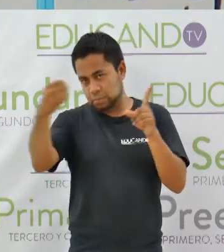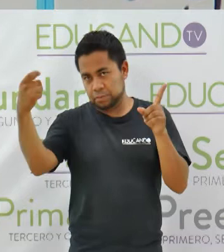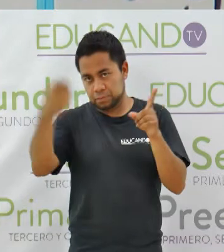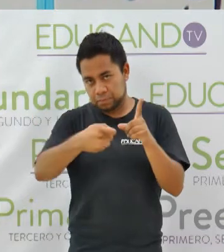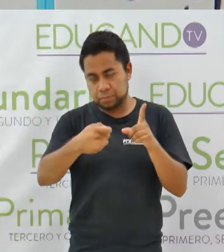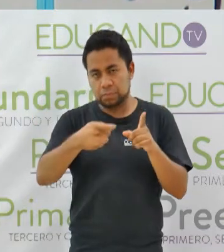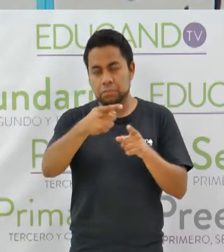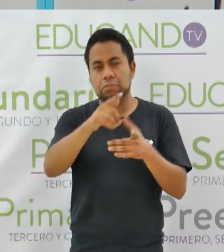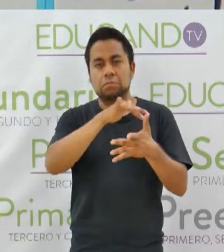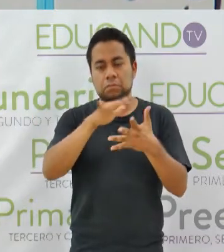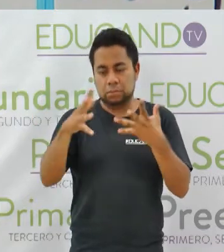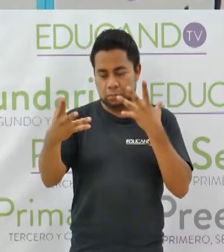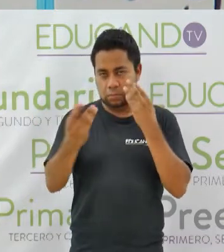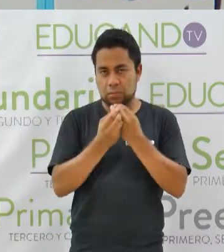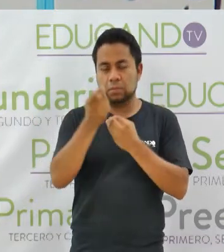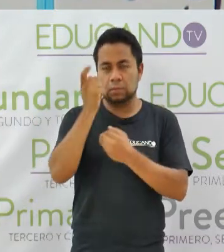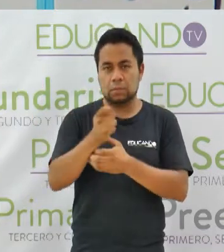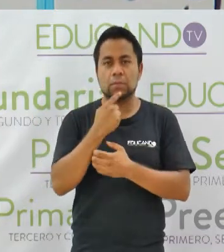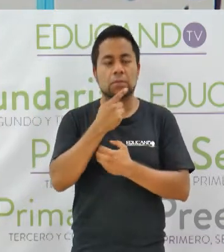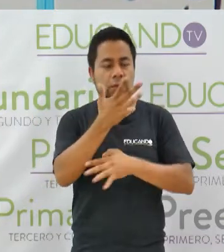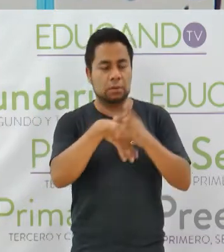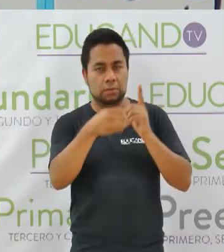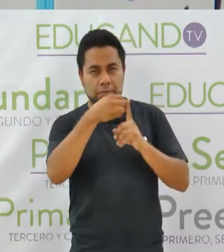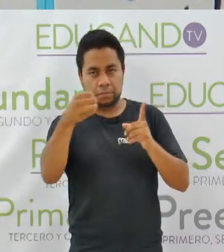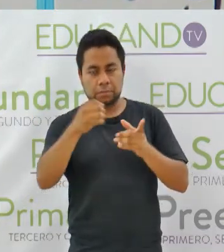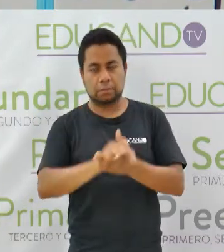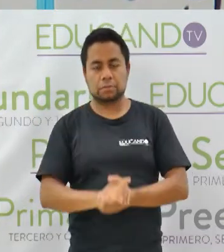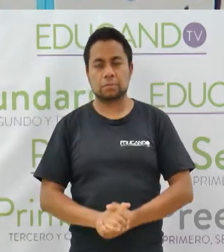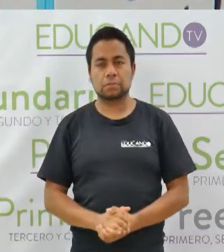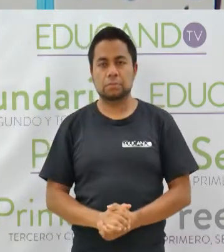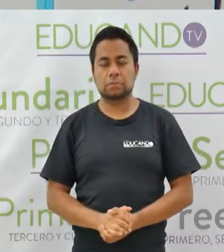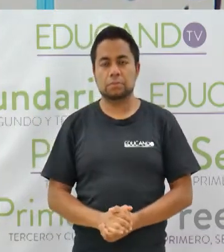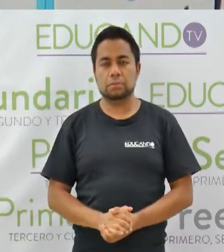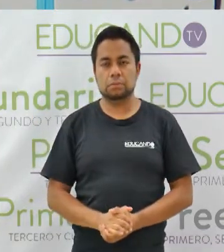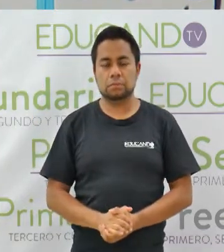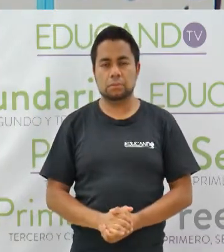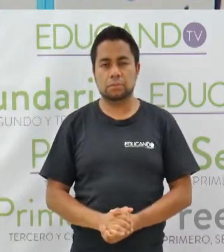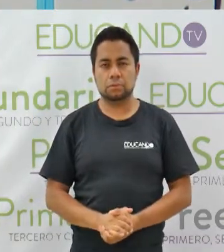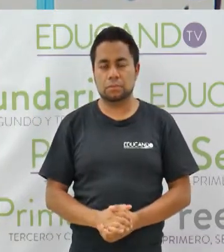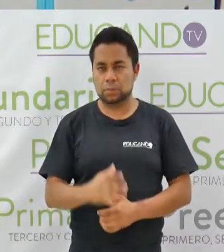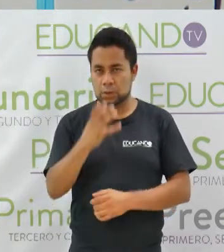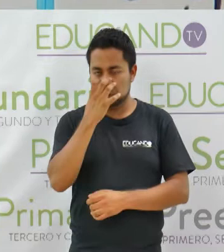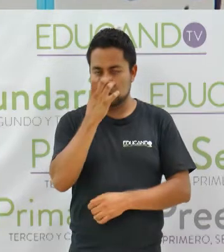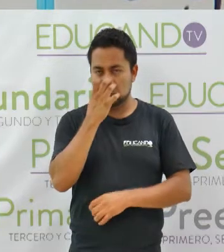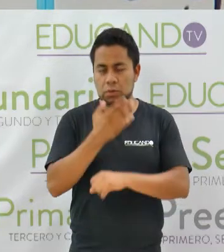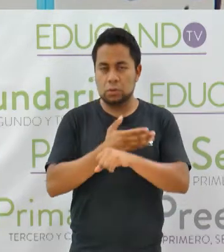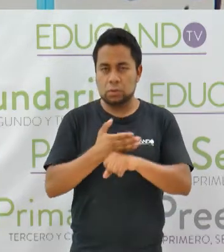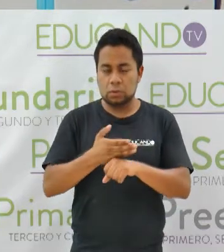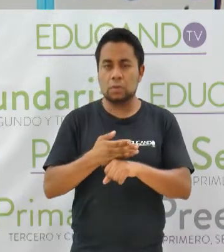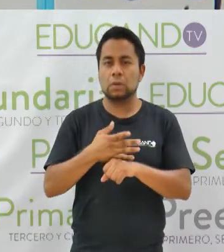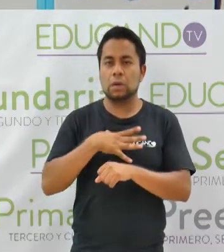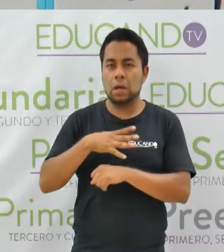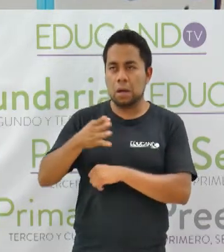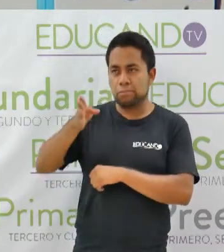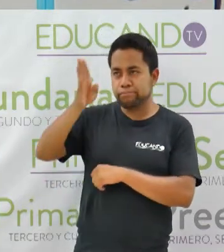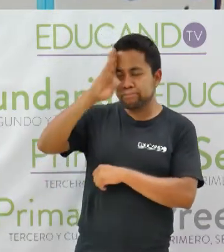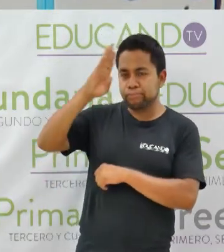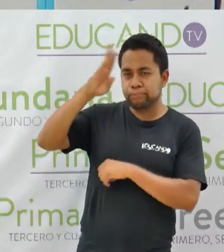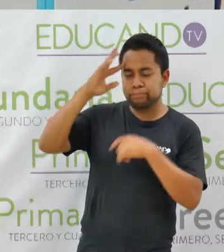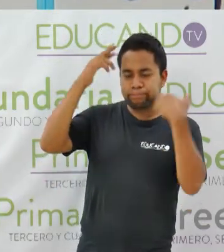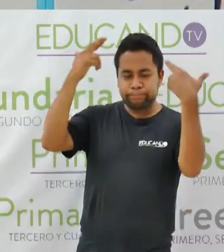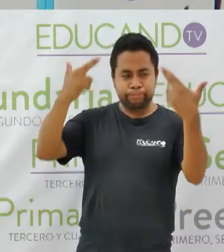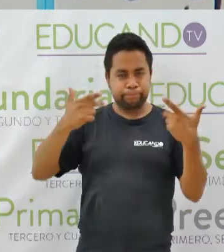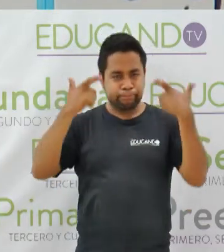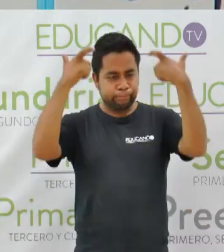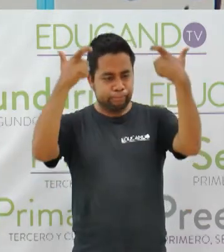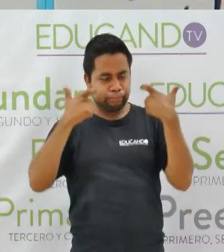oración y la vamos a leer juntos. Dice así: el oso blanco es el grandioso